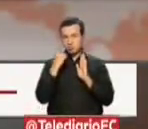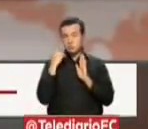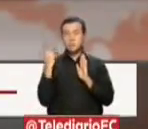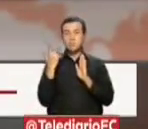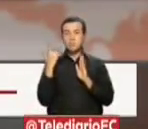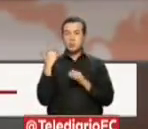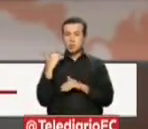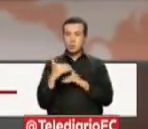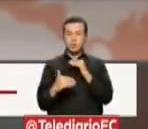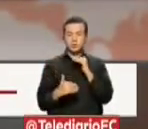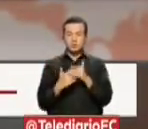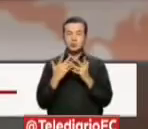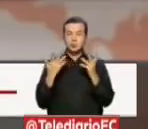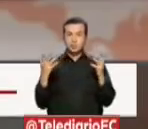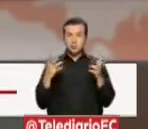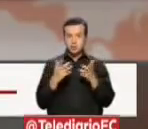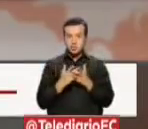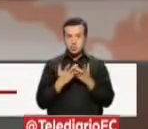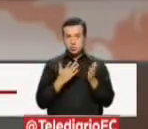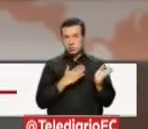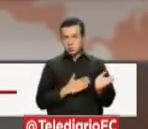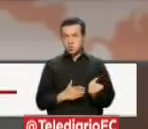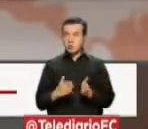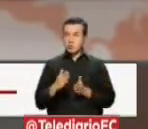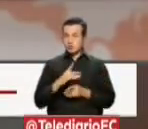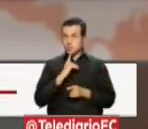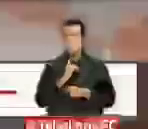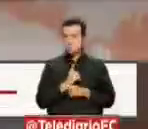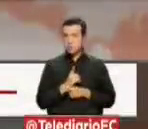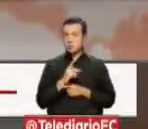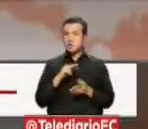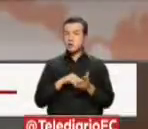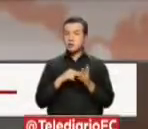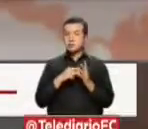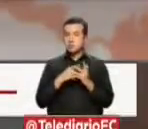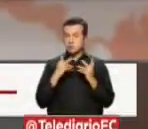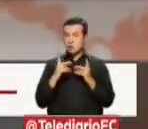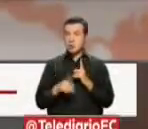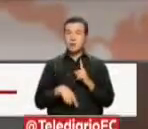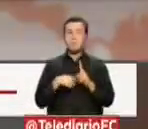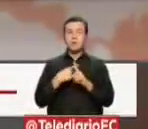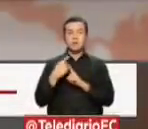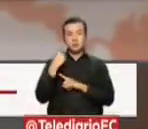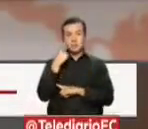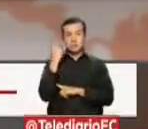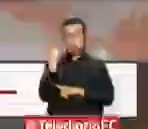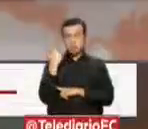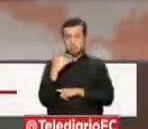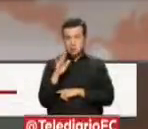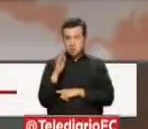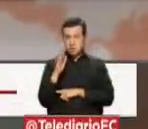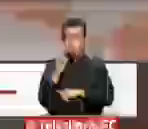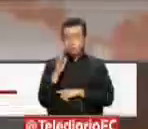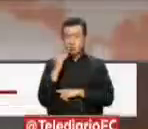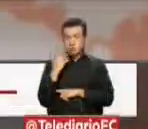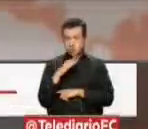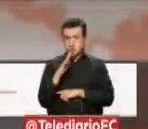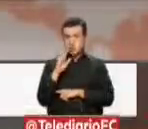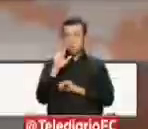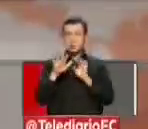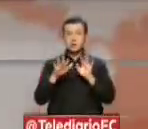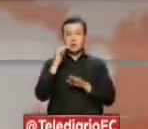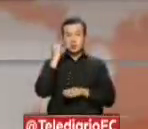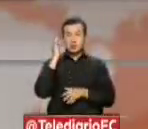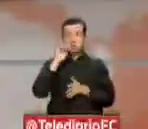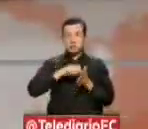el procedimiento en el cuerpo al que hago referencia. Es decir, además, una vez que se constituye, luego de 15 días